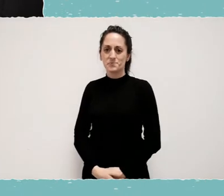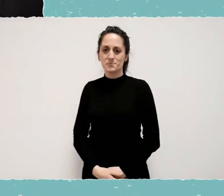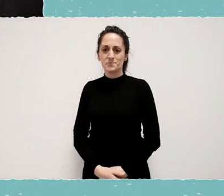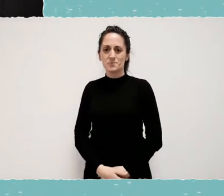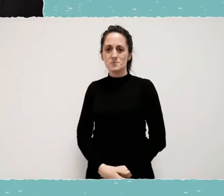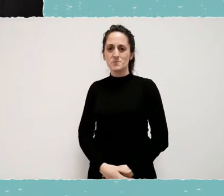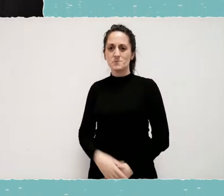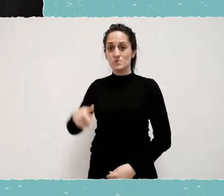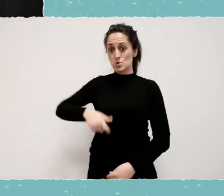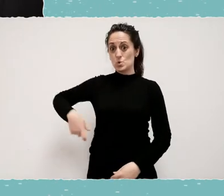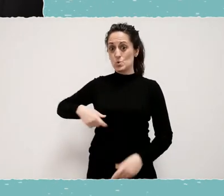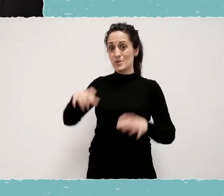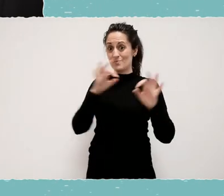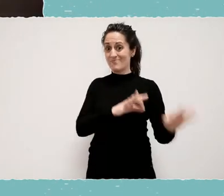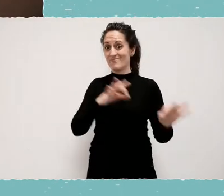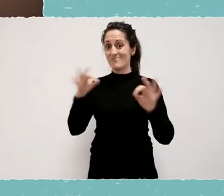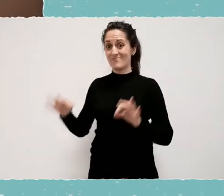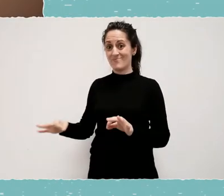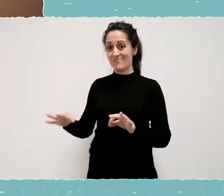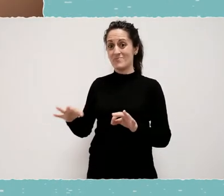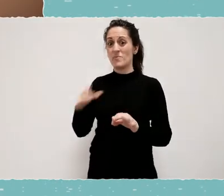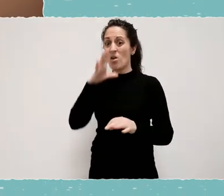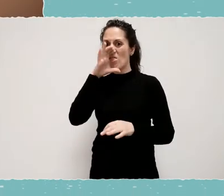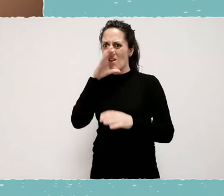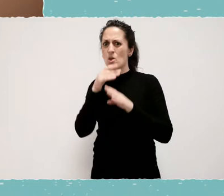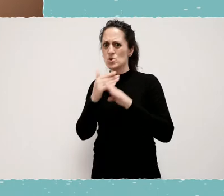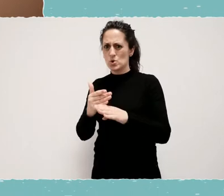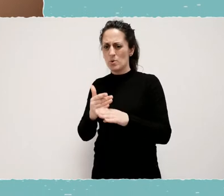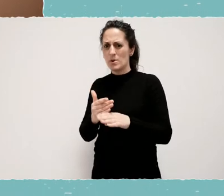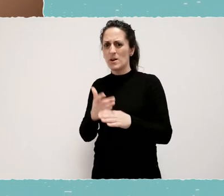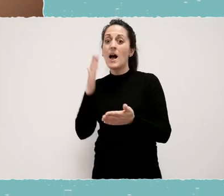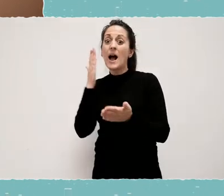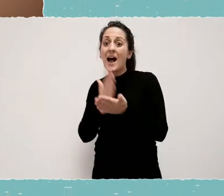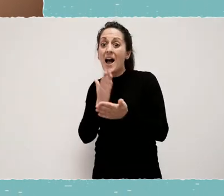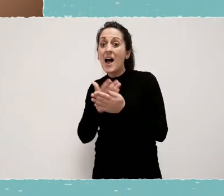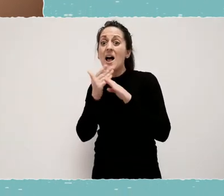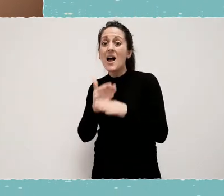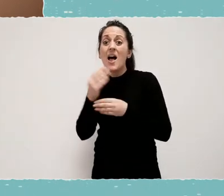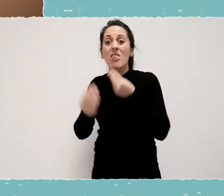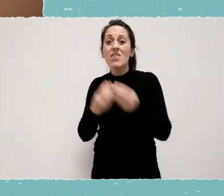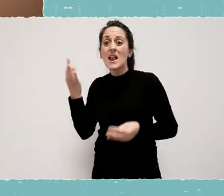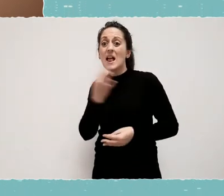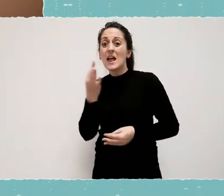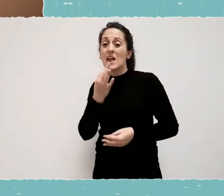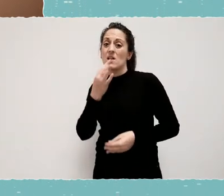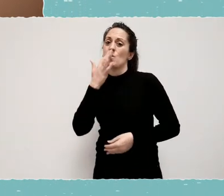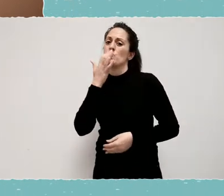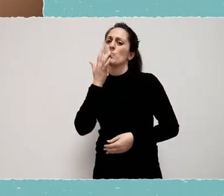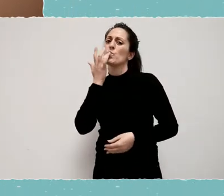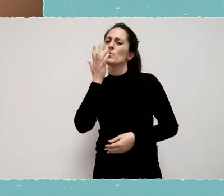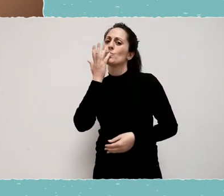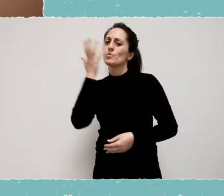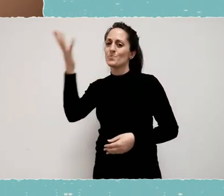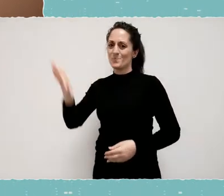Sí. Prepararían churrasco coas costelas de aquel becho e co resto da carniña guiso pra chupar os